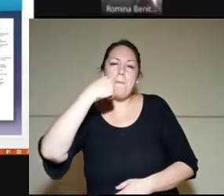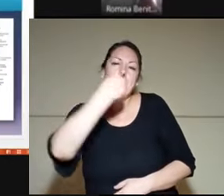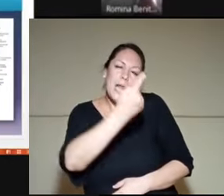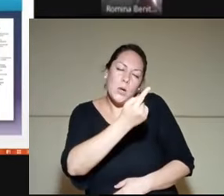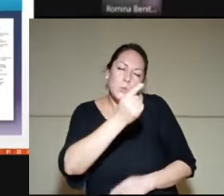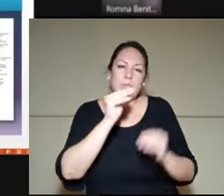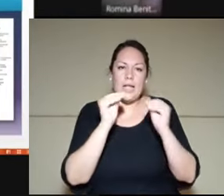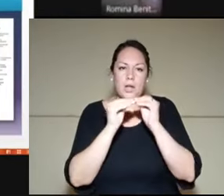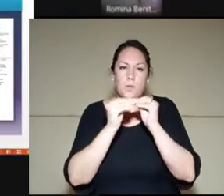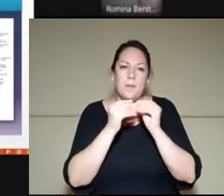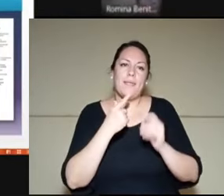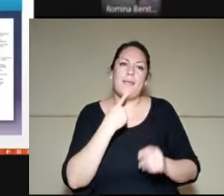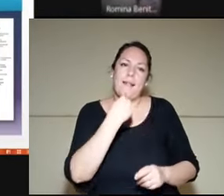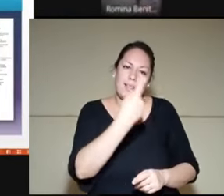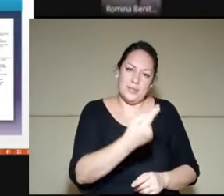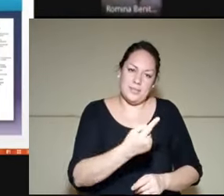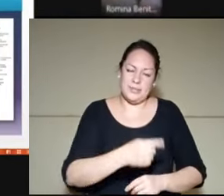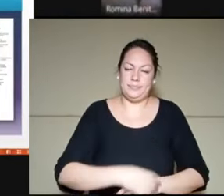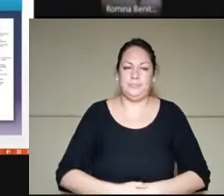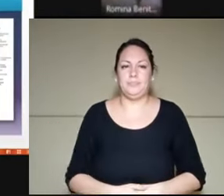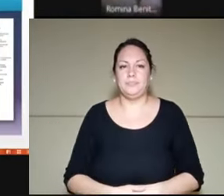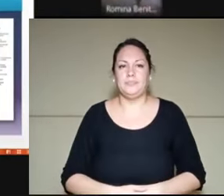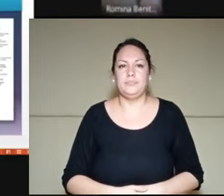Sí, yo tengo una.